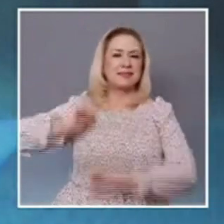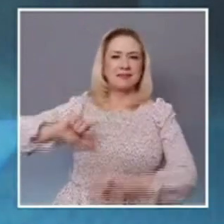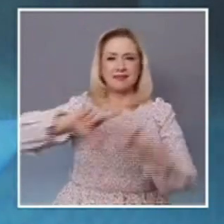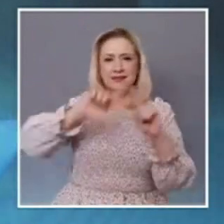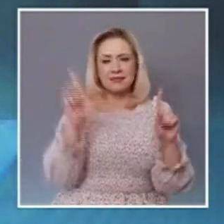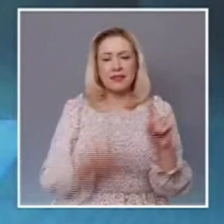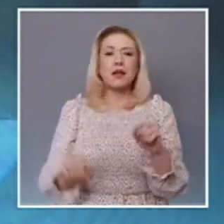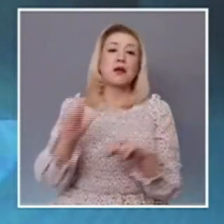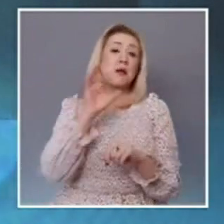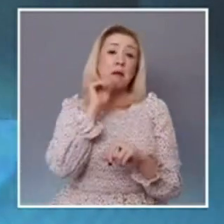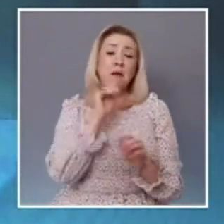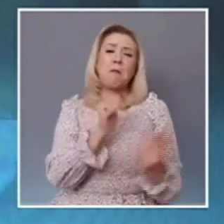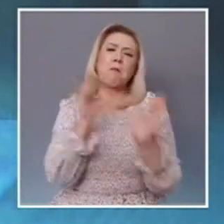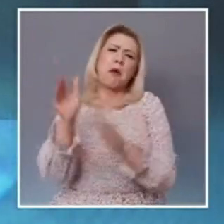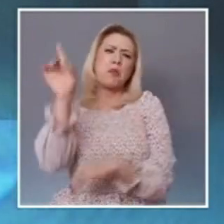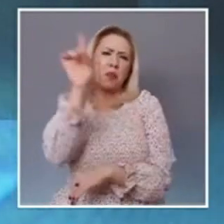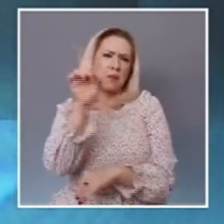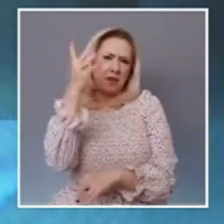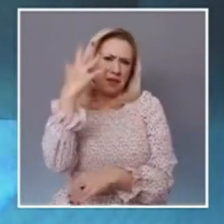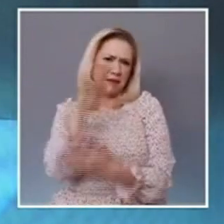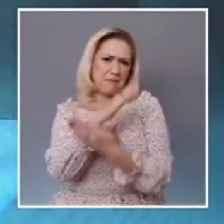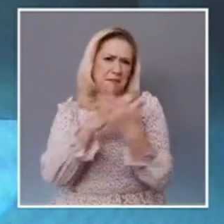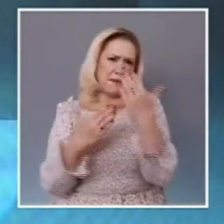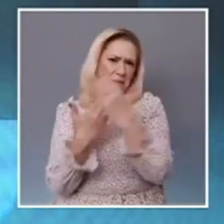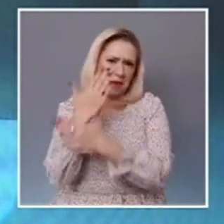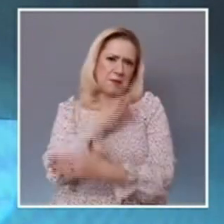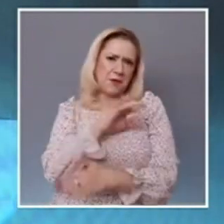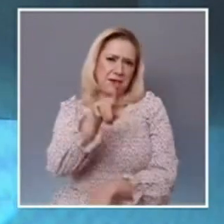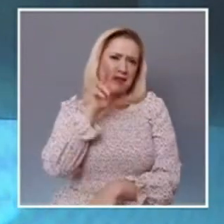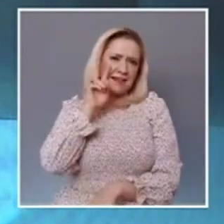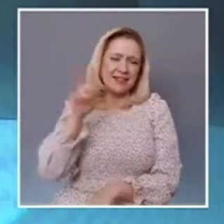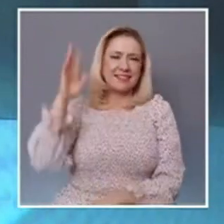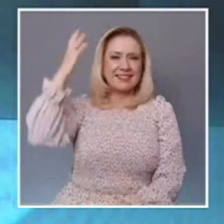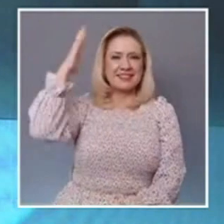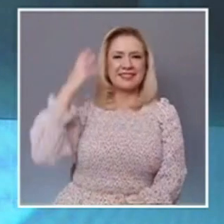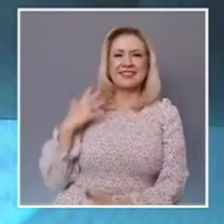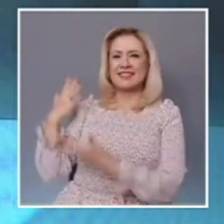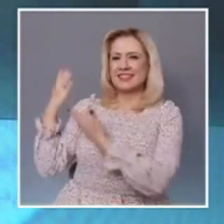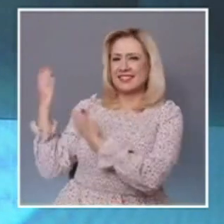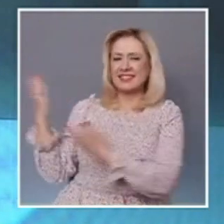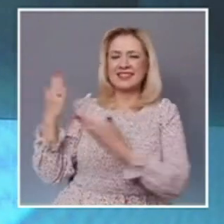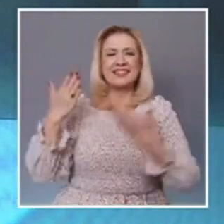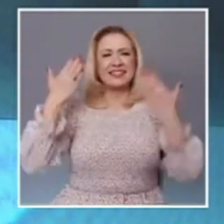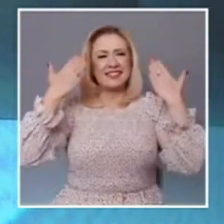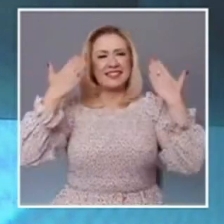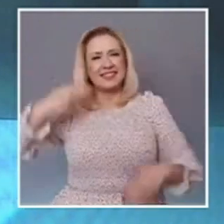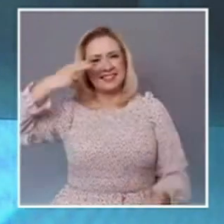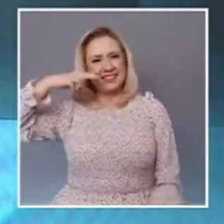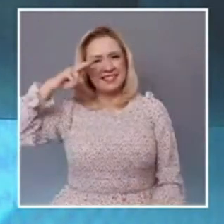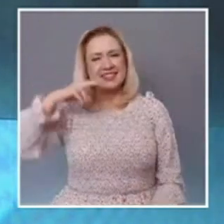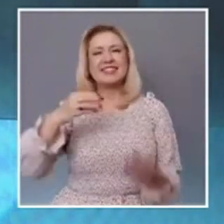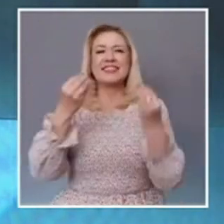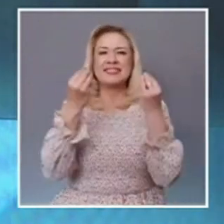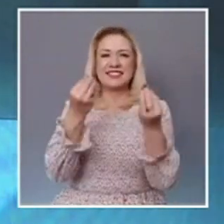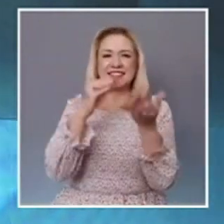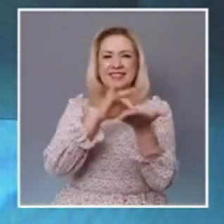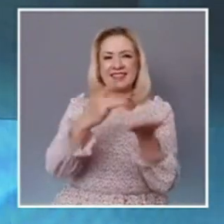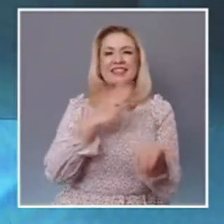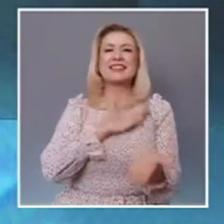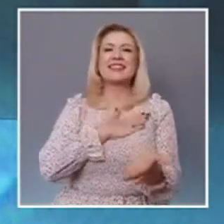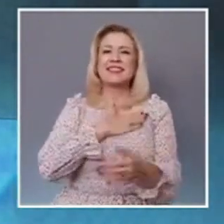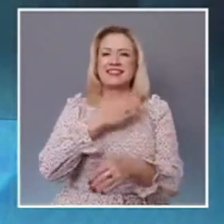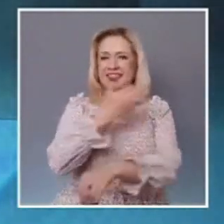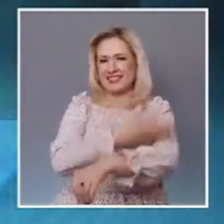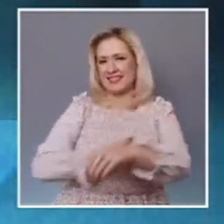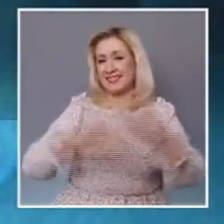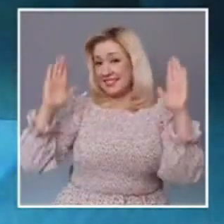domingo a las 10:30 de la mañana. Soy Lorena Sánchez Cabrera y a nombre de todo este equipo le deseamos que tenga un excelente fin de semana. Hasta pronto.